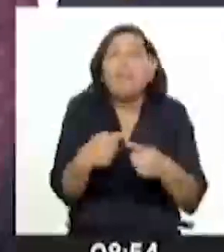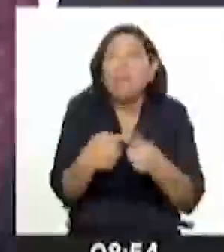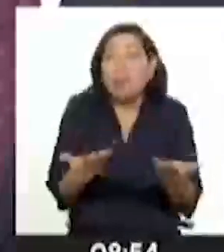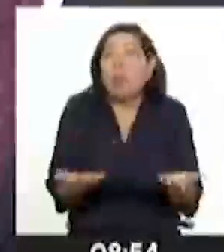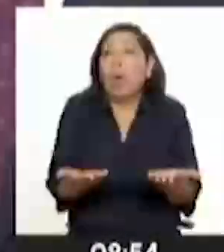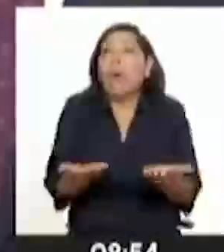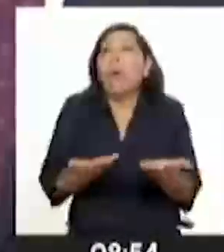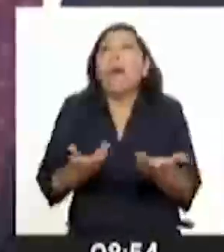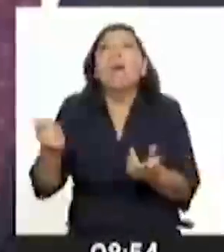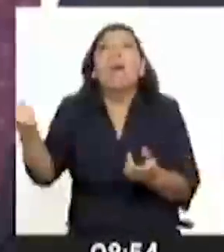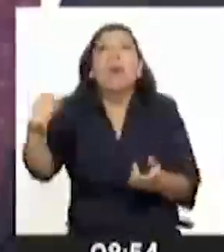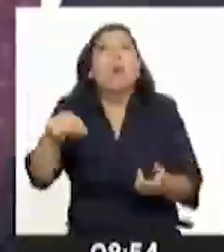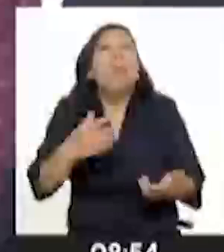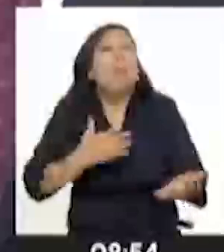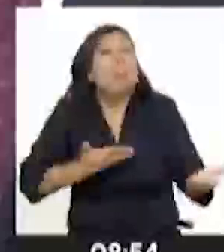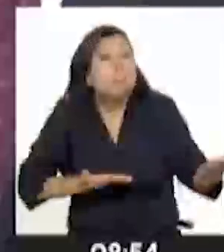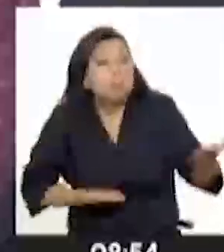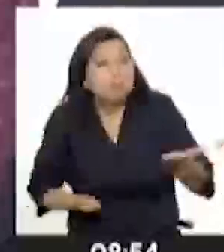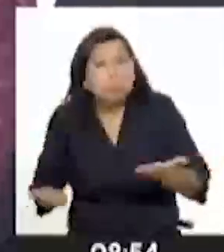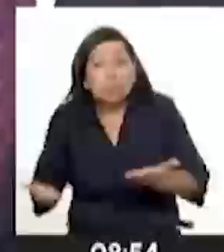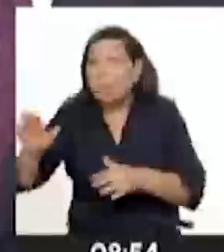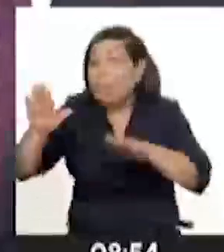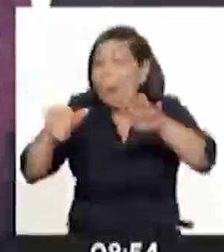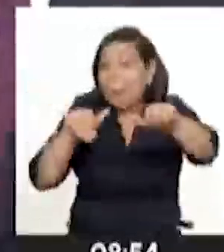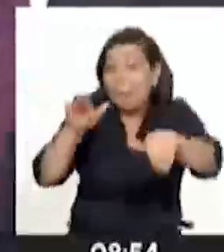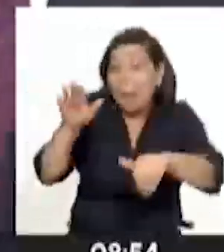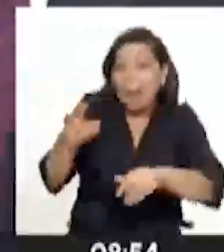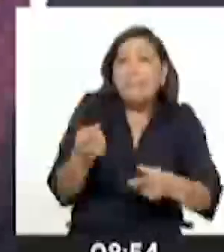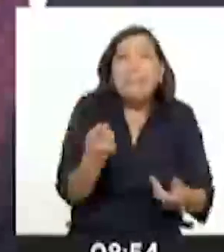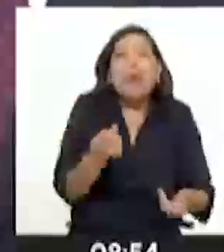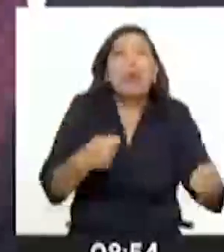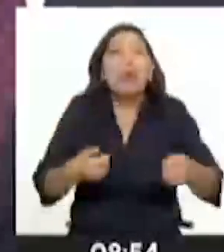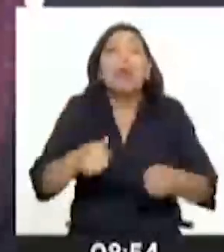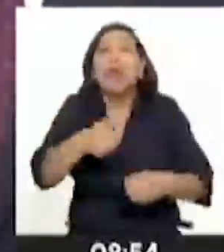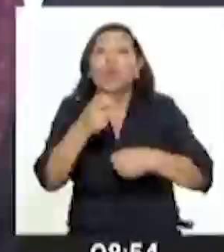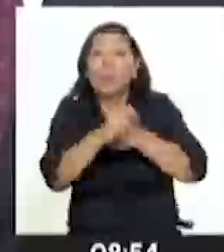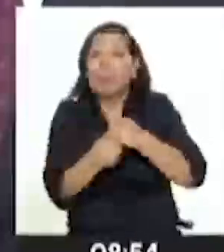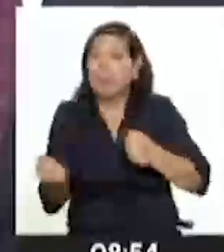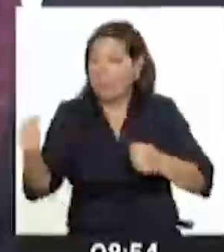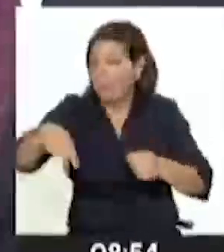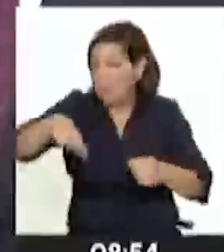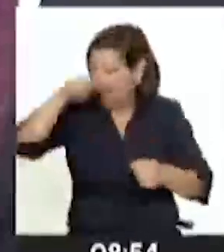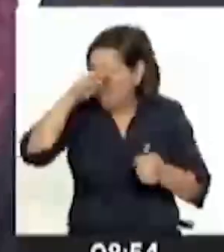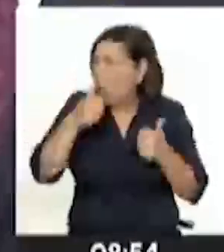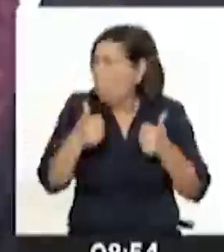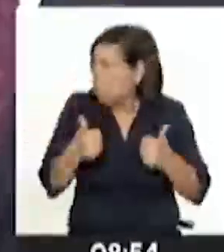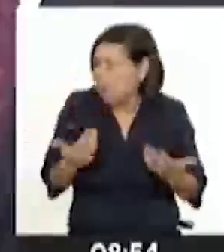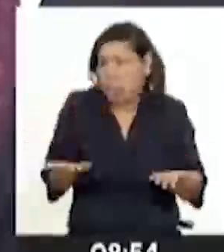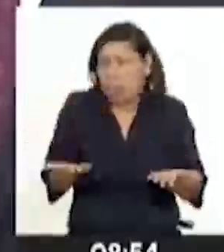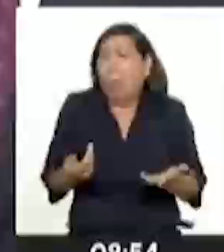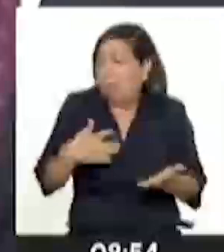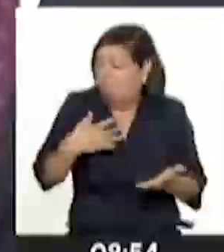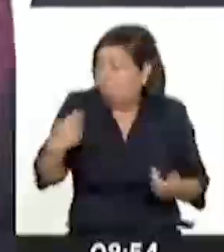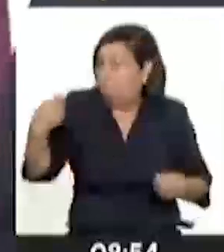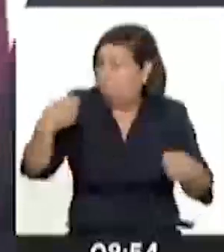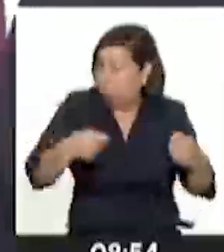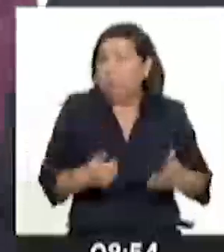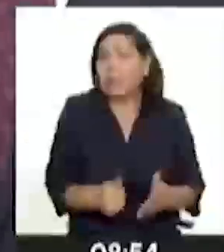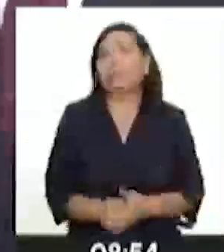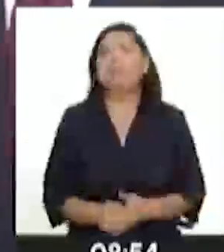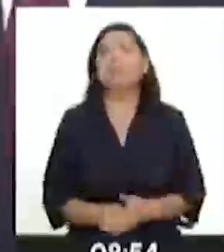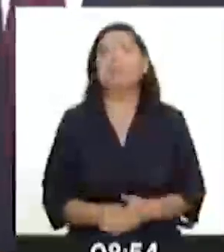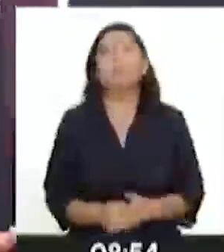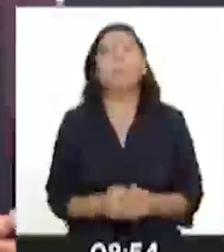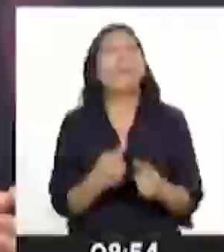buscar nuevos mercados y para llamar a los inversionistas del extranjero, decir que el Perú es un país seguro para invertir. Okay. Hablando